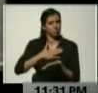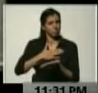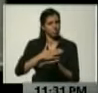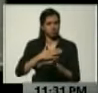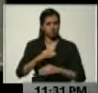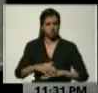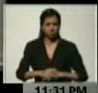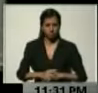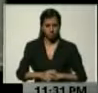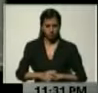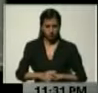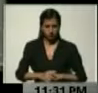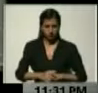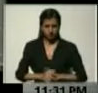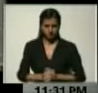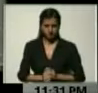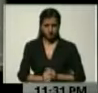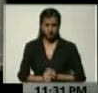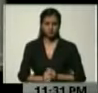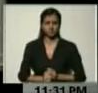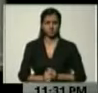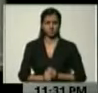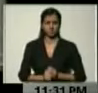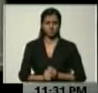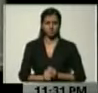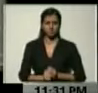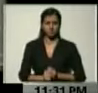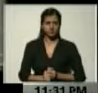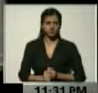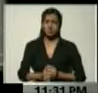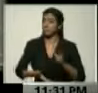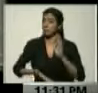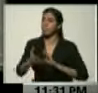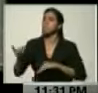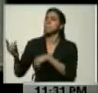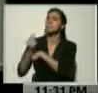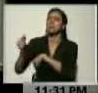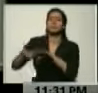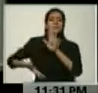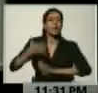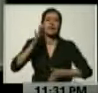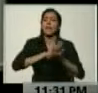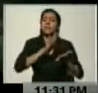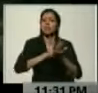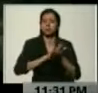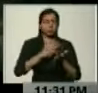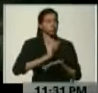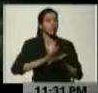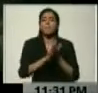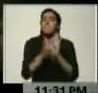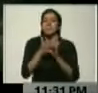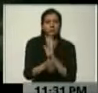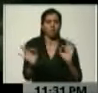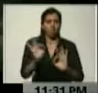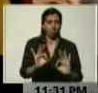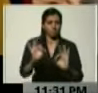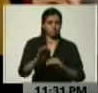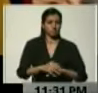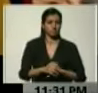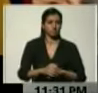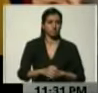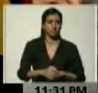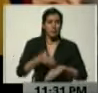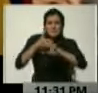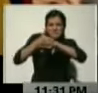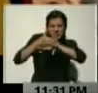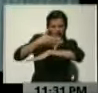íbamos a picar a la verdad, que saliéramos tranquilos como si nada, que no había pasado nada. A picar a la verdad, a